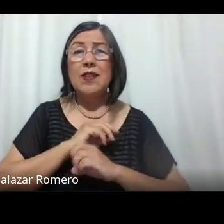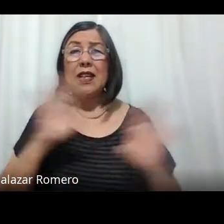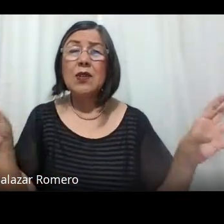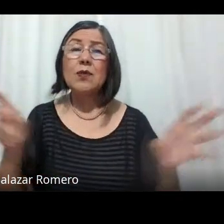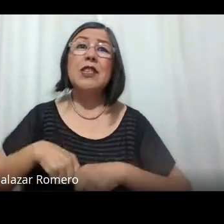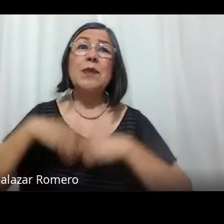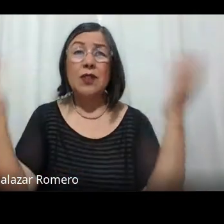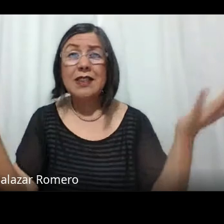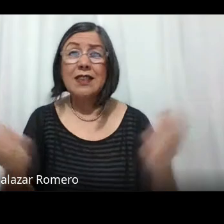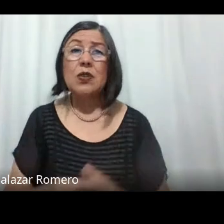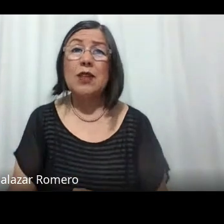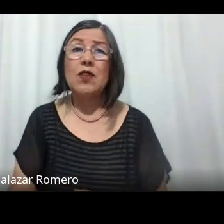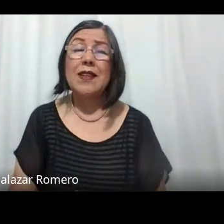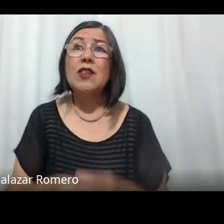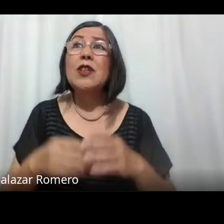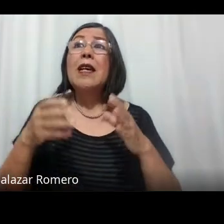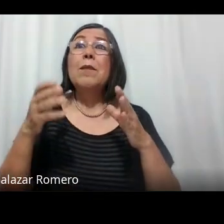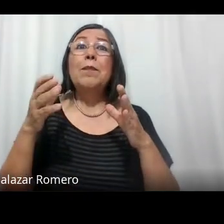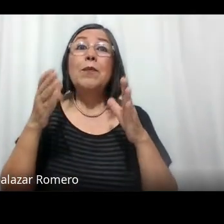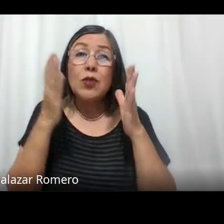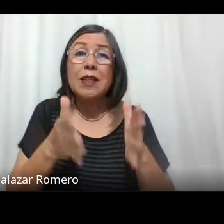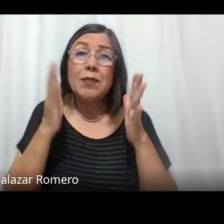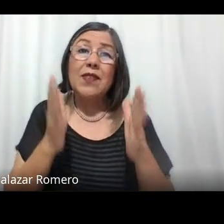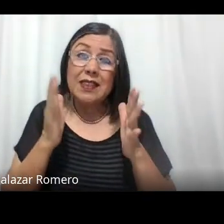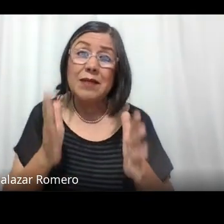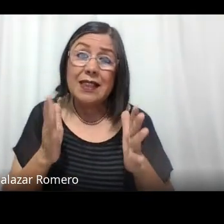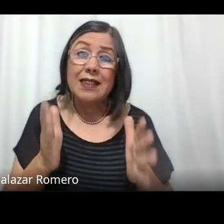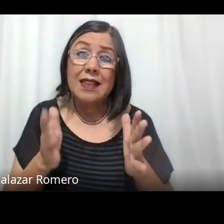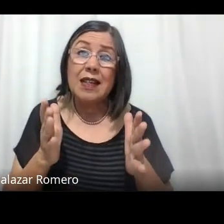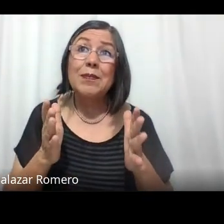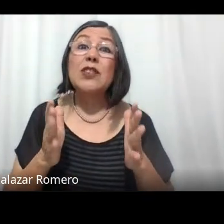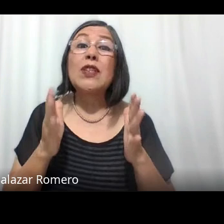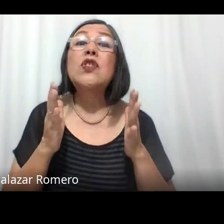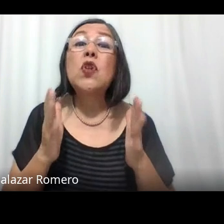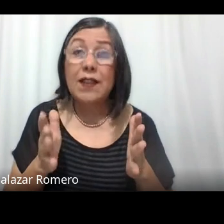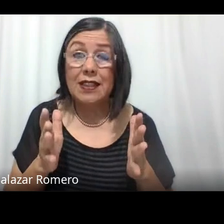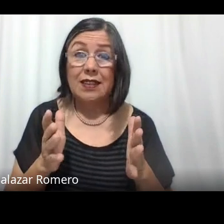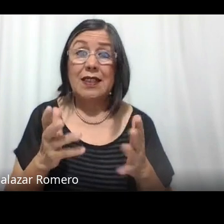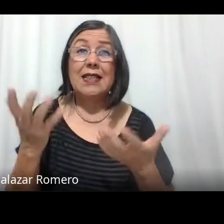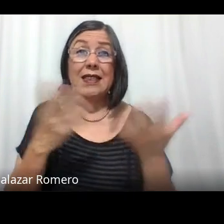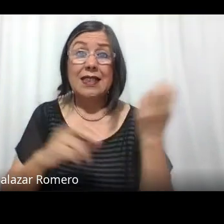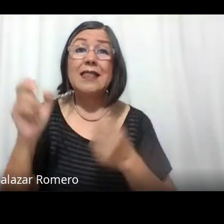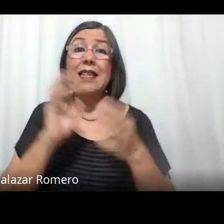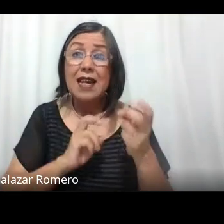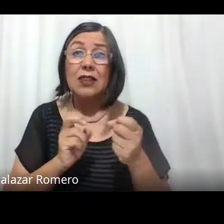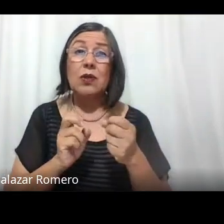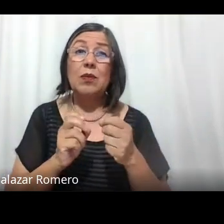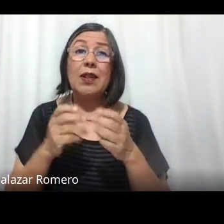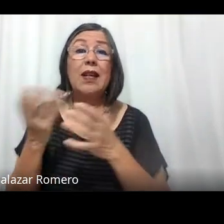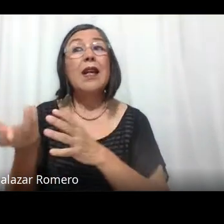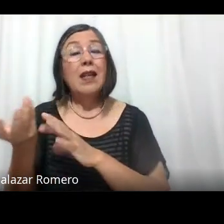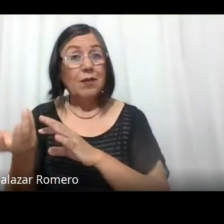muchos videos, muchas personas están subiendo videos. Busquen preferentemente que sean personas sordas las que estén